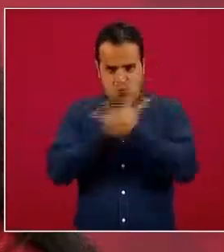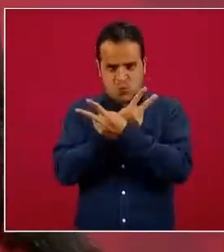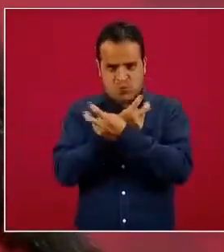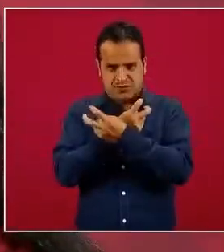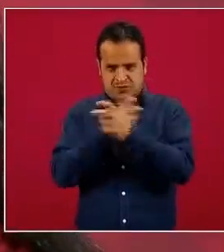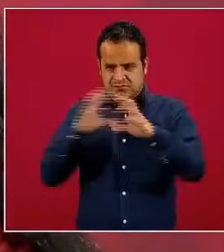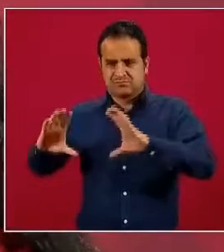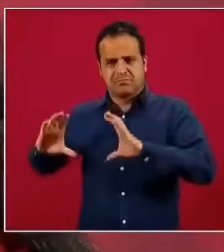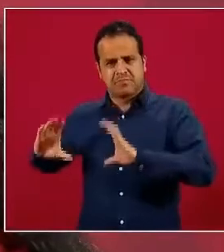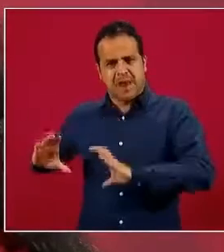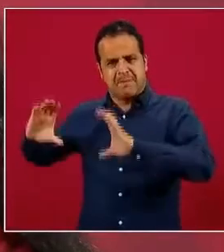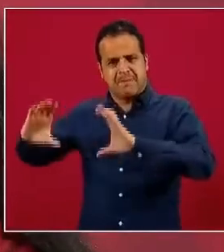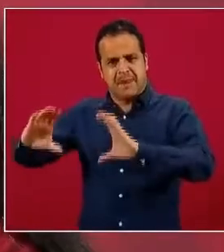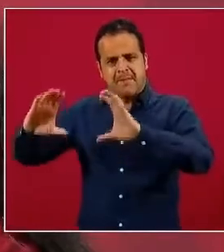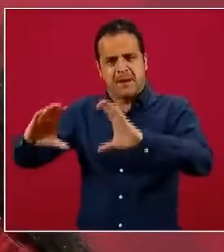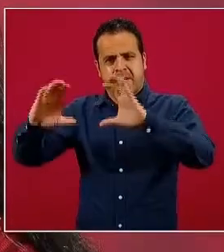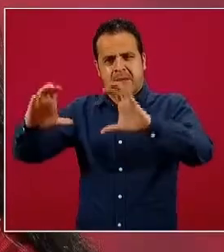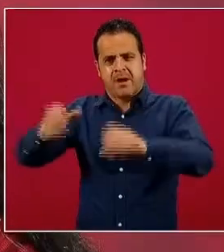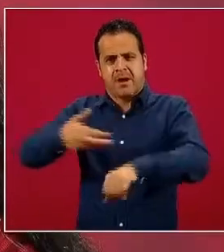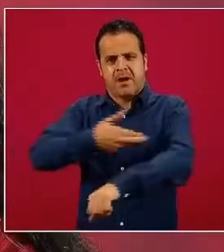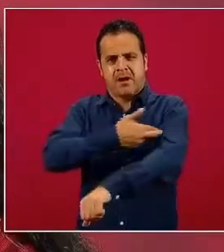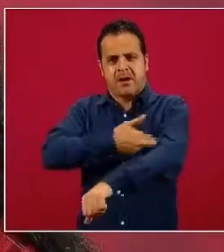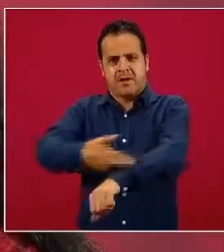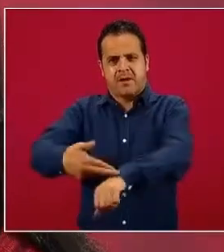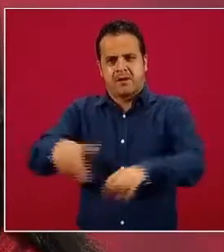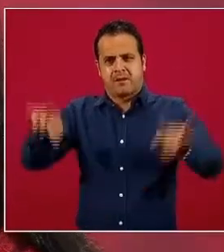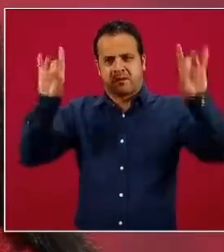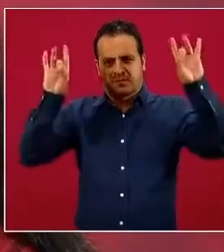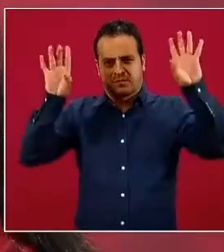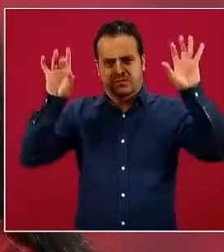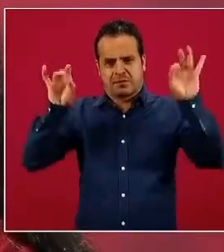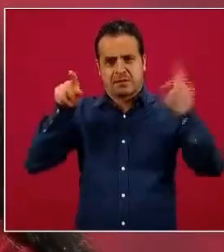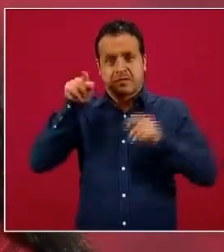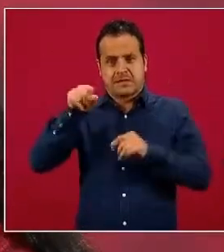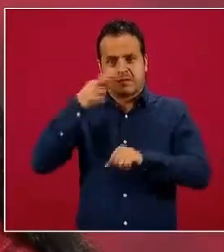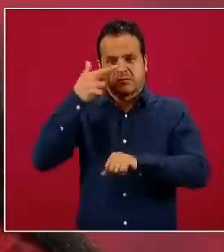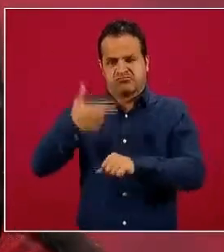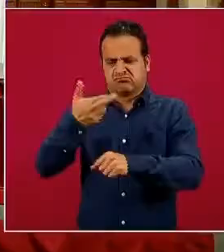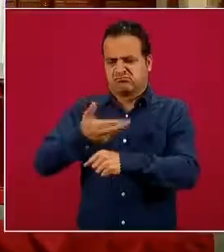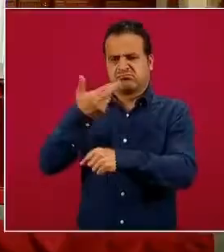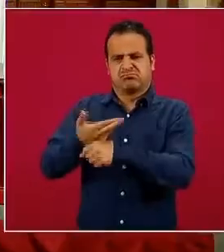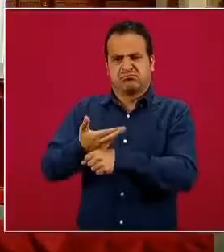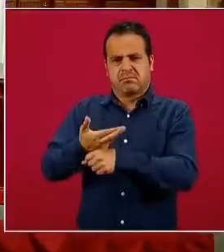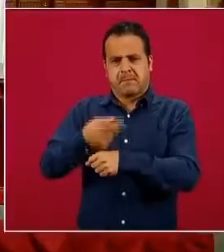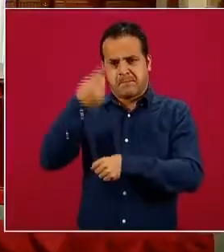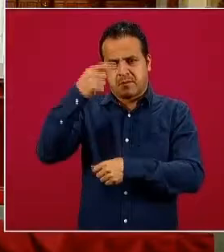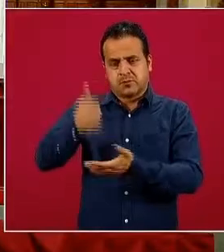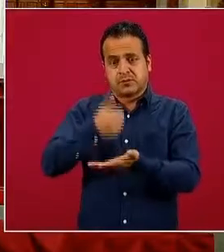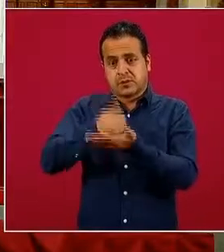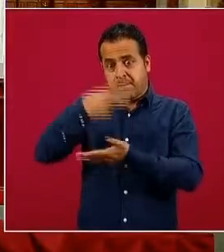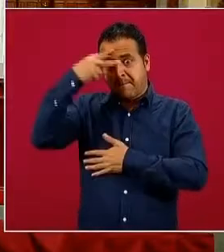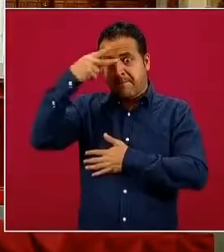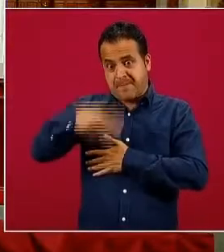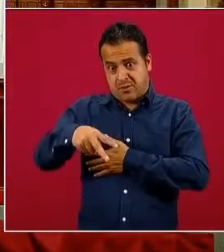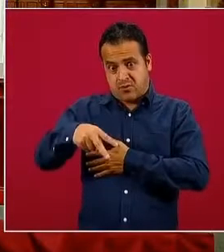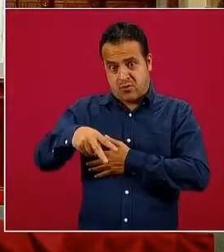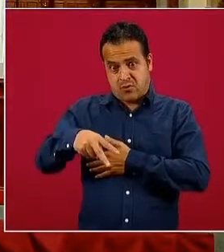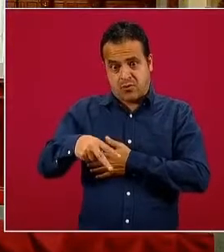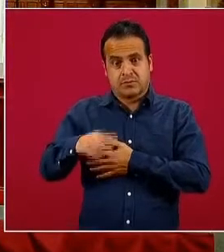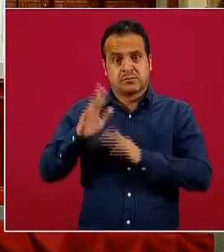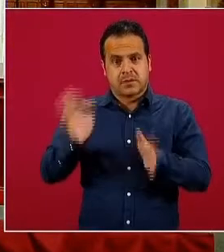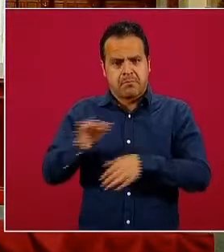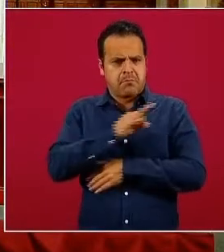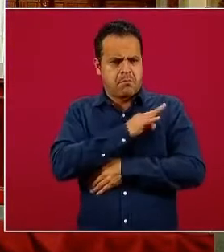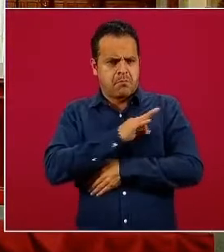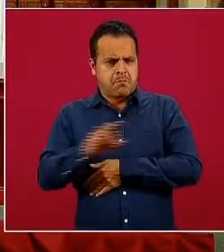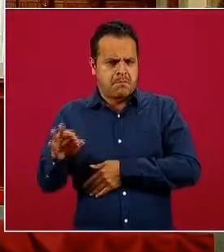y justamente se retiraron de Reforma por la aglomeración. Sabemos que ha pasado mucho tiempo, que la gente tiene ganas